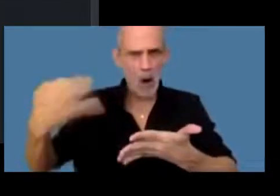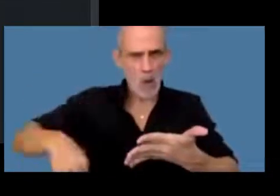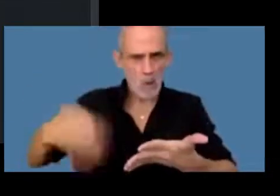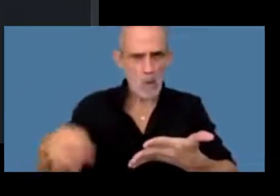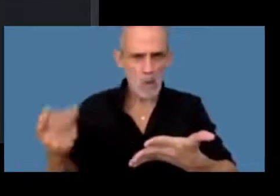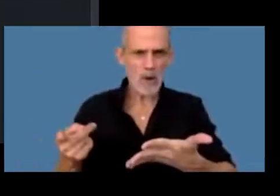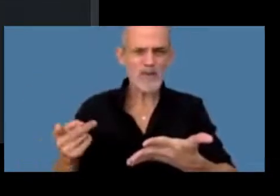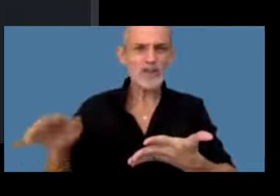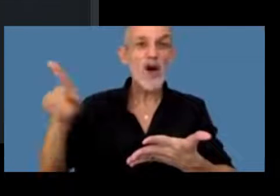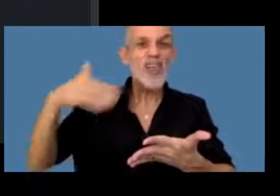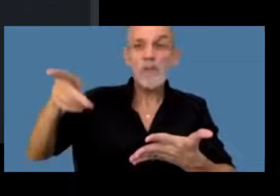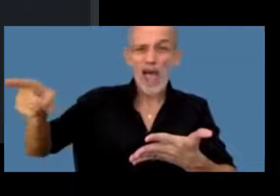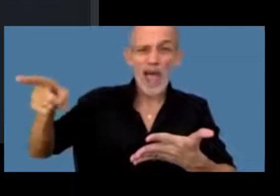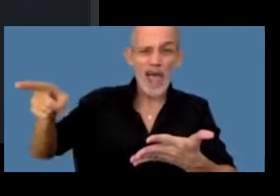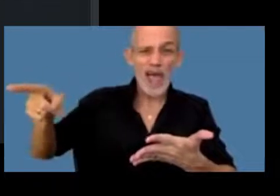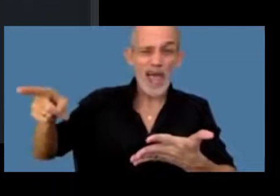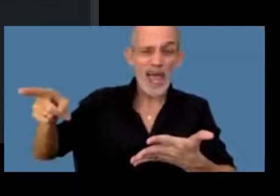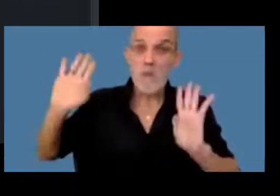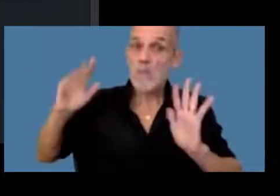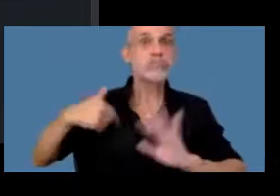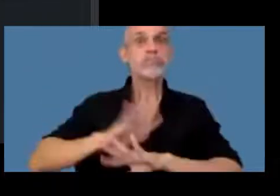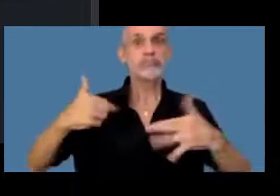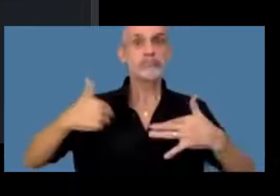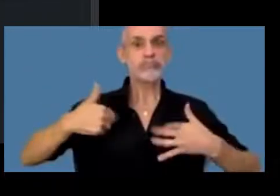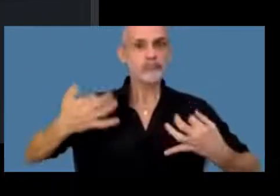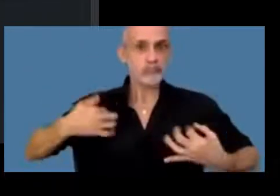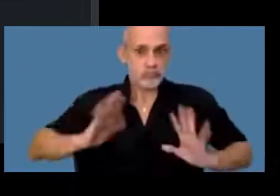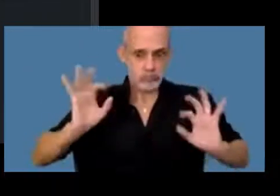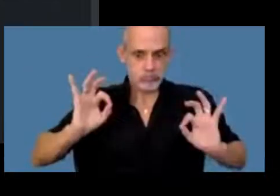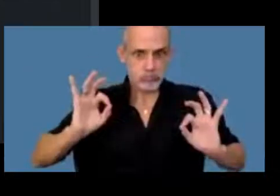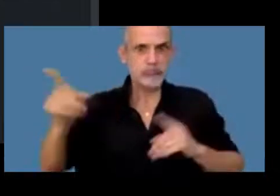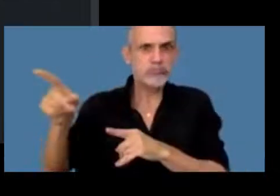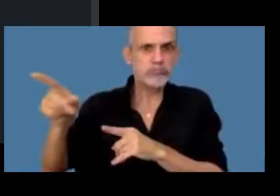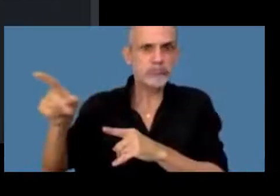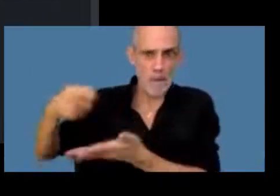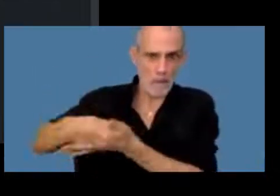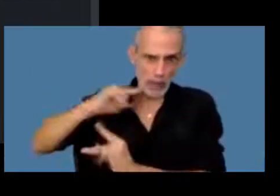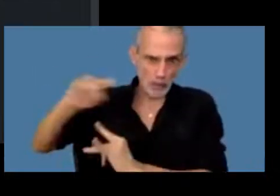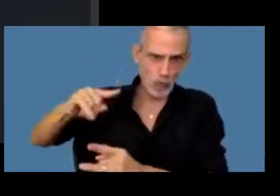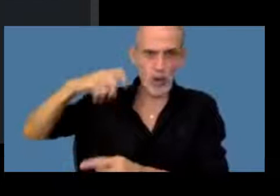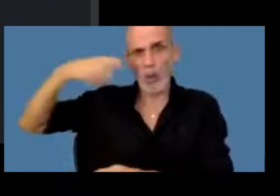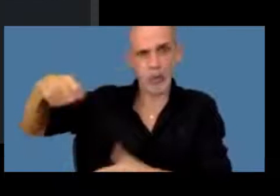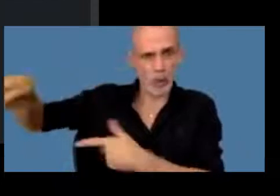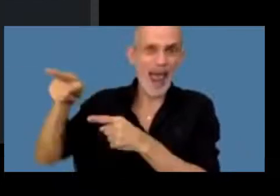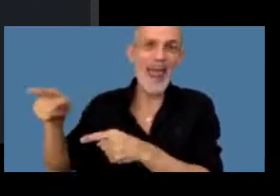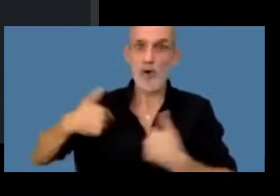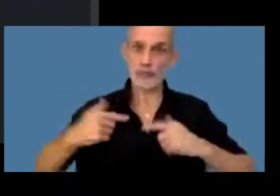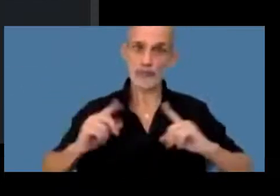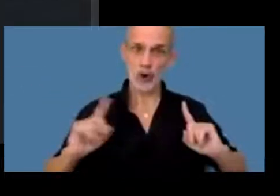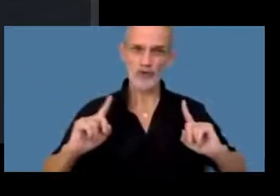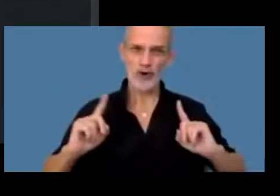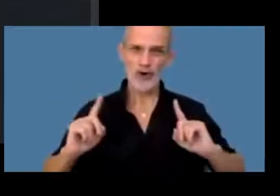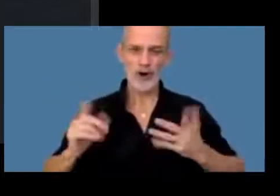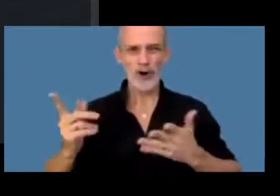etcétera, ahí se limita mi cuestión, digamos. A lo sumo tendrá que pagar él por lo que incumplió, digamos. Pero no me